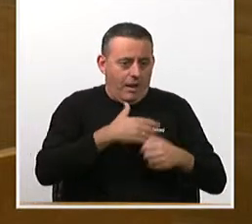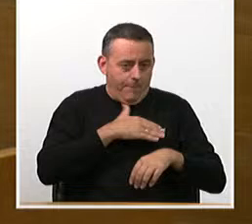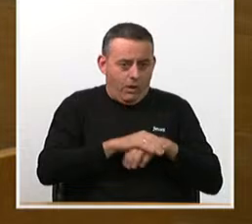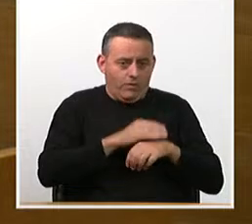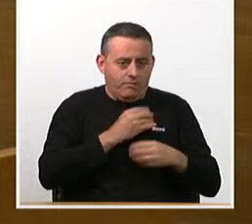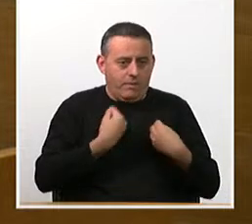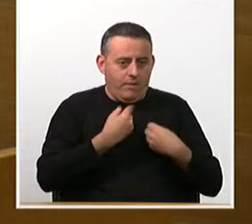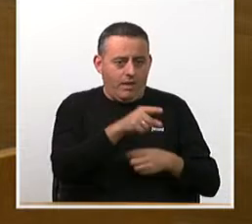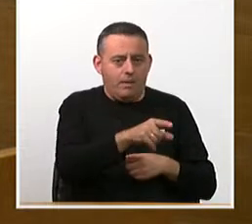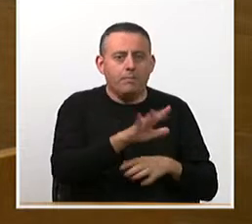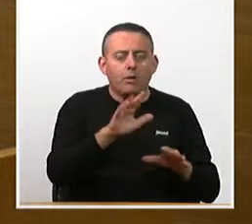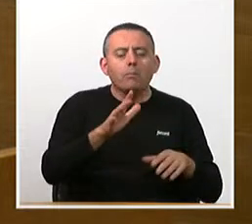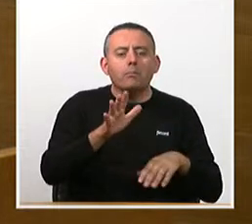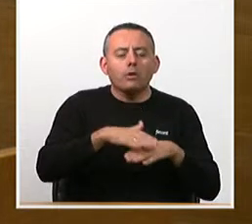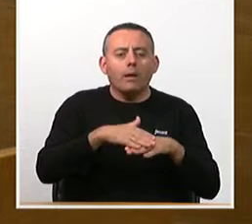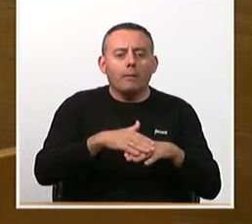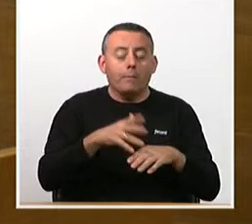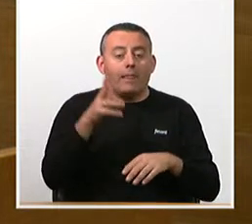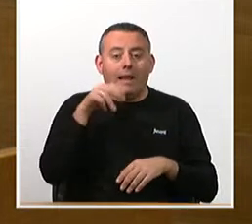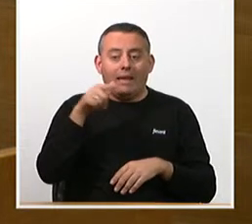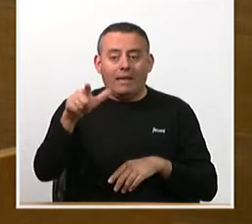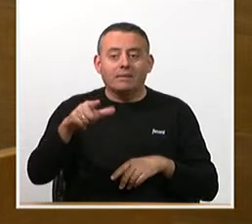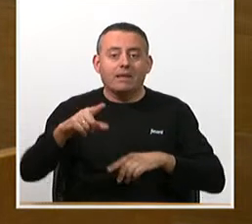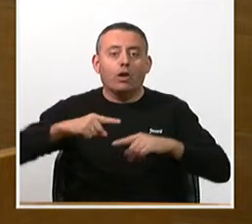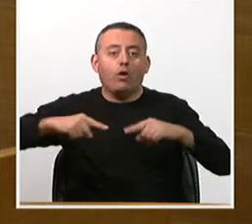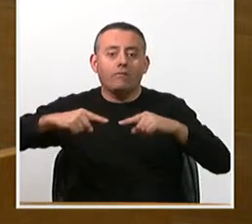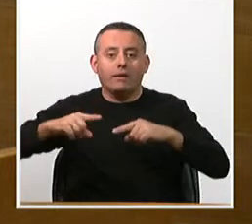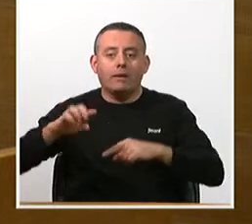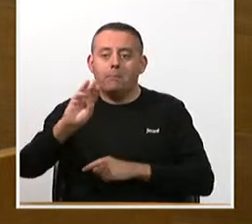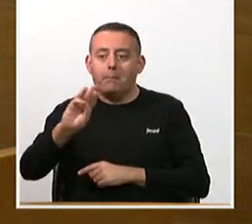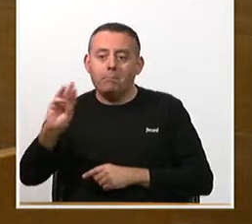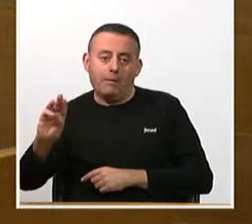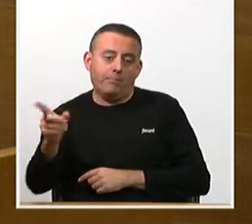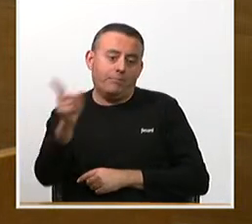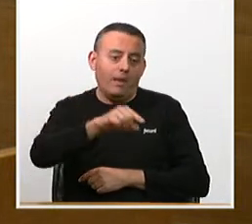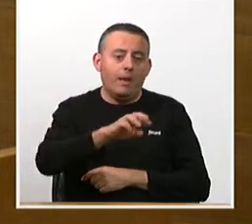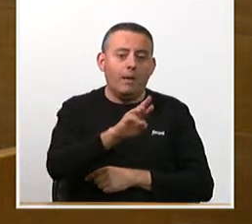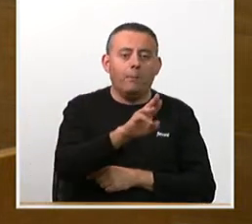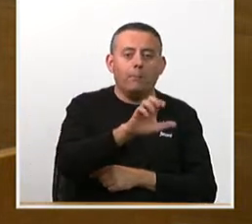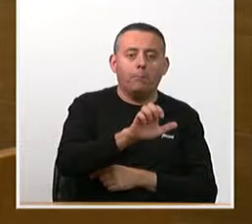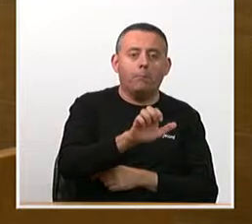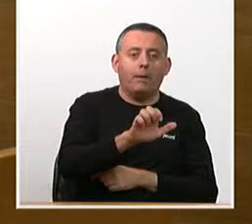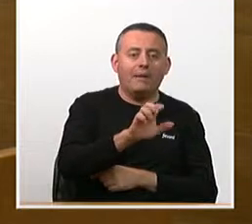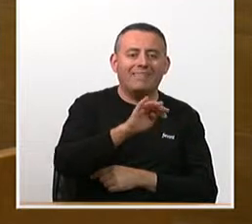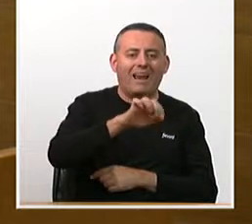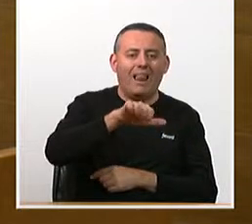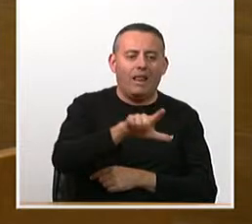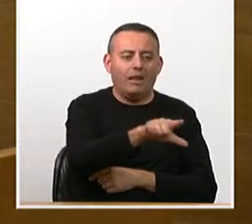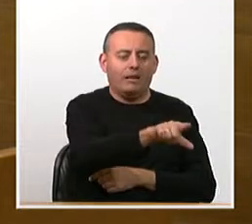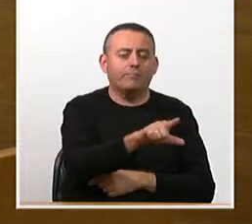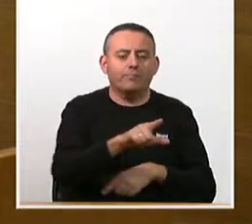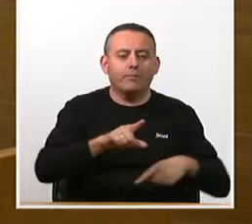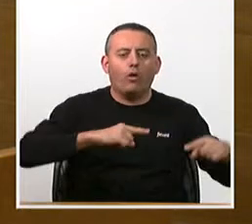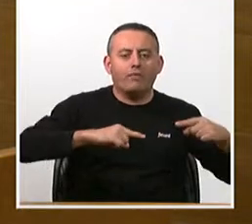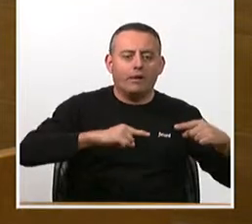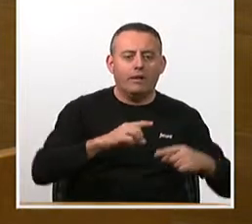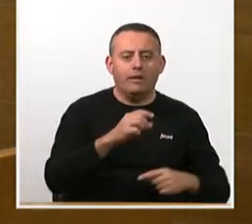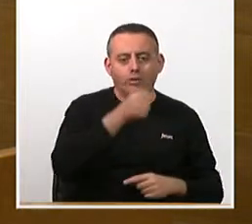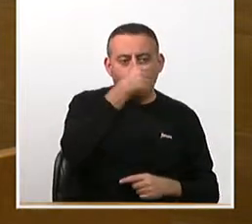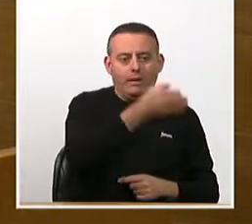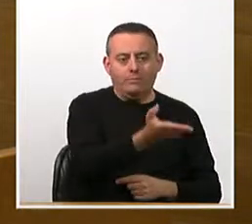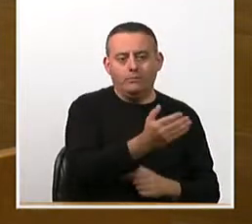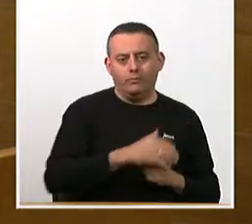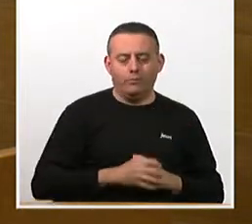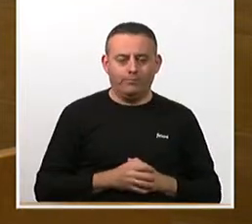alicante gobernado el partido popular y en petrel del partido socialista y ese ha sido su plan edific un plan sectario e ideológico